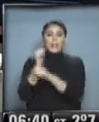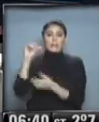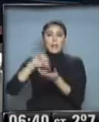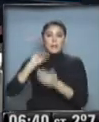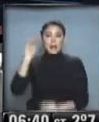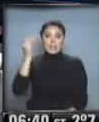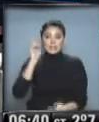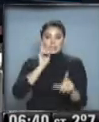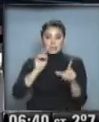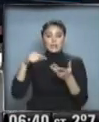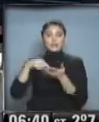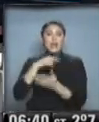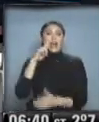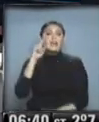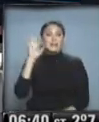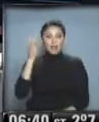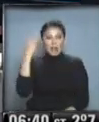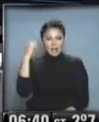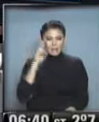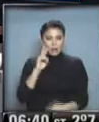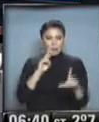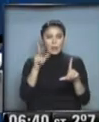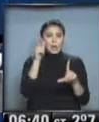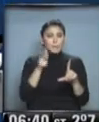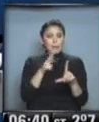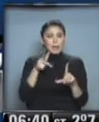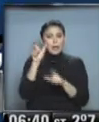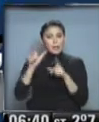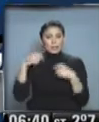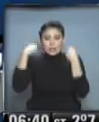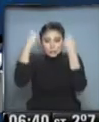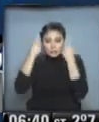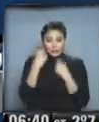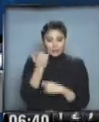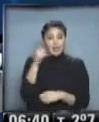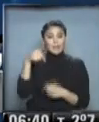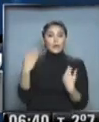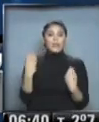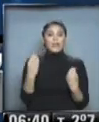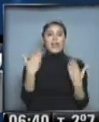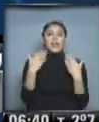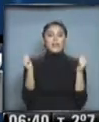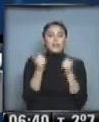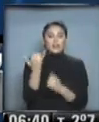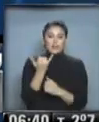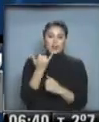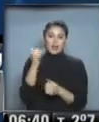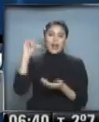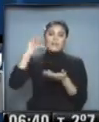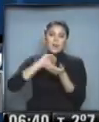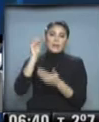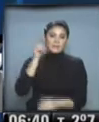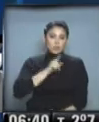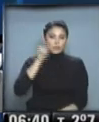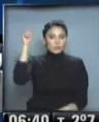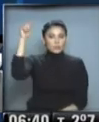En Río de Janeiro pasó, ayer veíamos las imágenes del Papa y veíamos gente muy abrigada, ha ingresado el aire frío también a la zona sur de